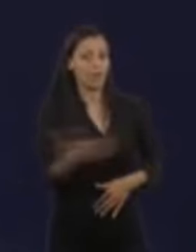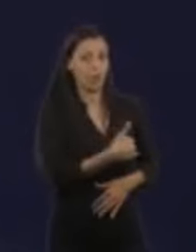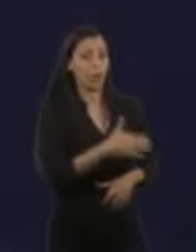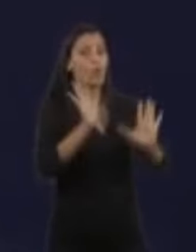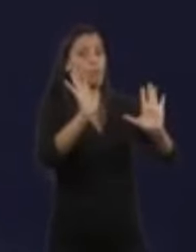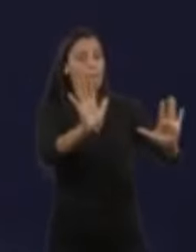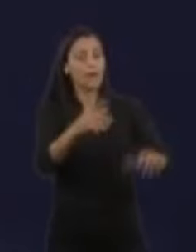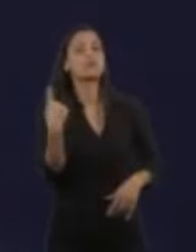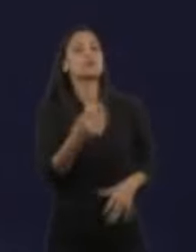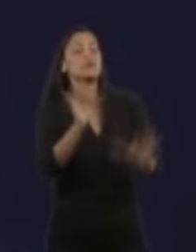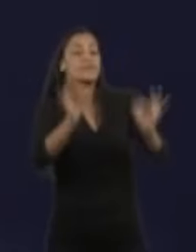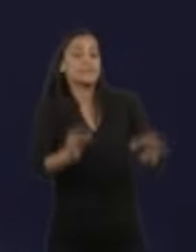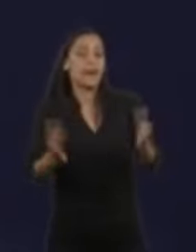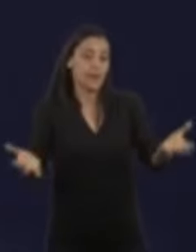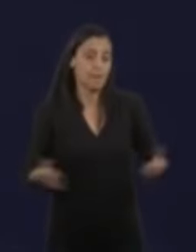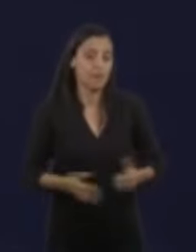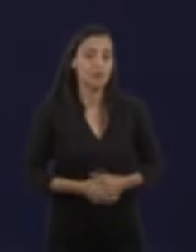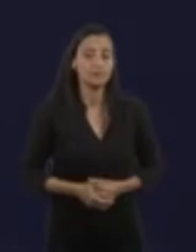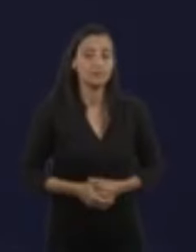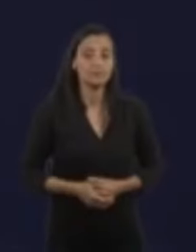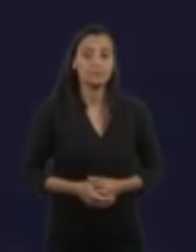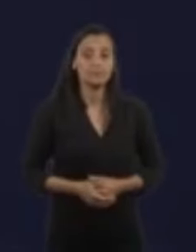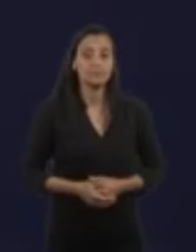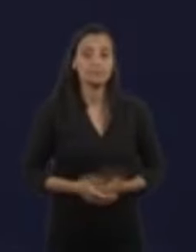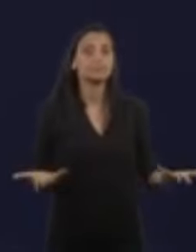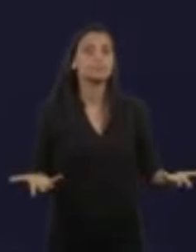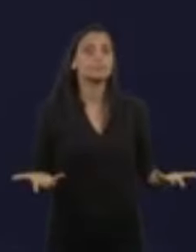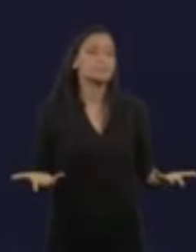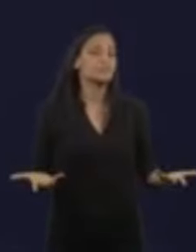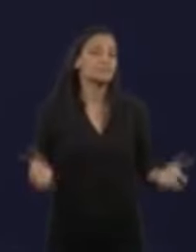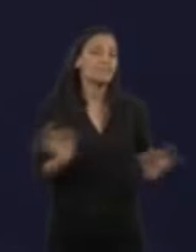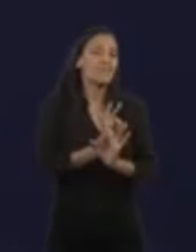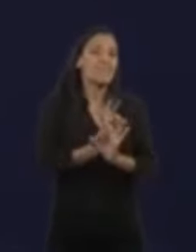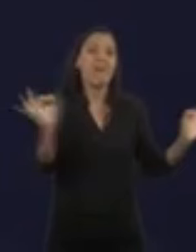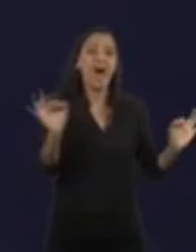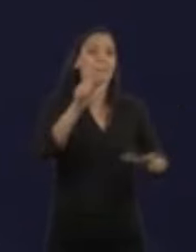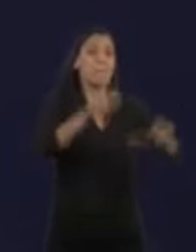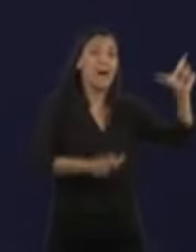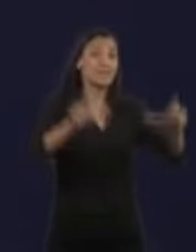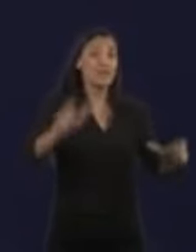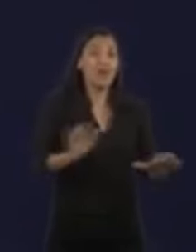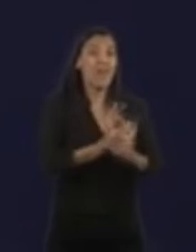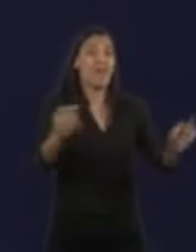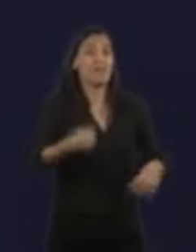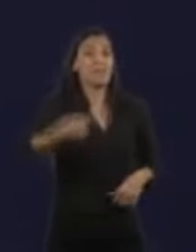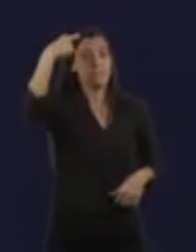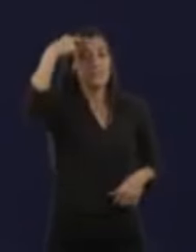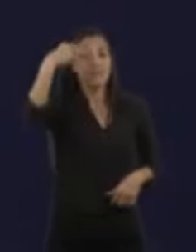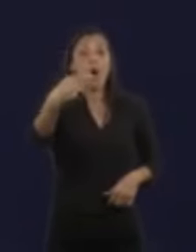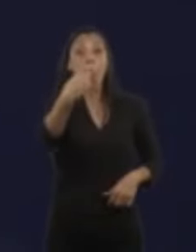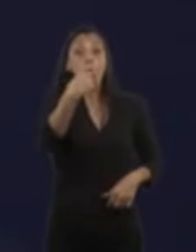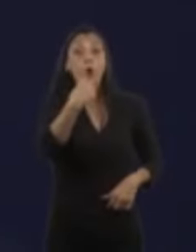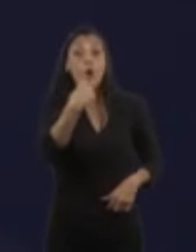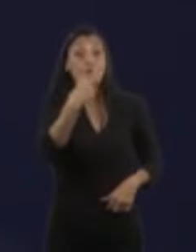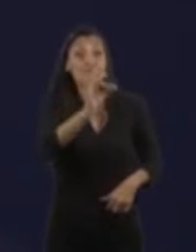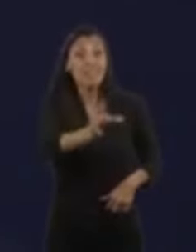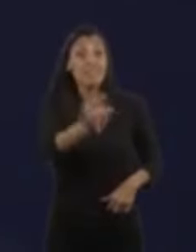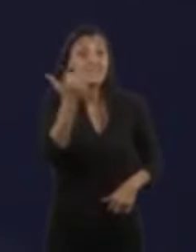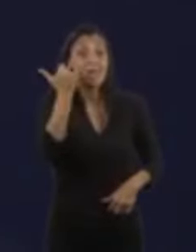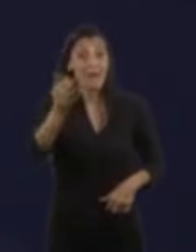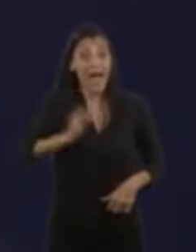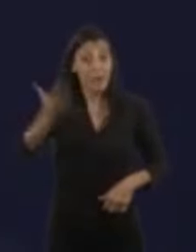eh digamos el porque el que nadie nadie nadie en su sano juicio hubiese pensado que el 11 de diciembre acá las cosas iban a estar solucionadas